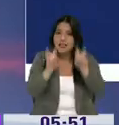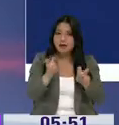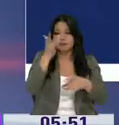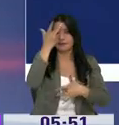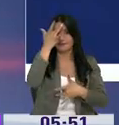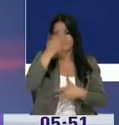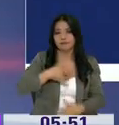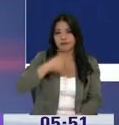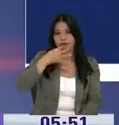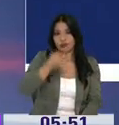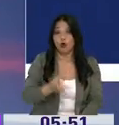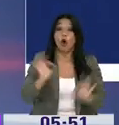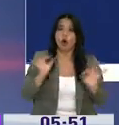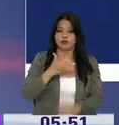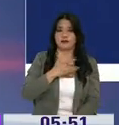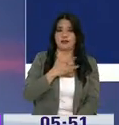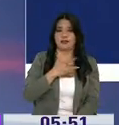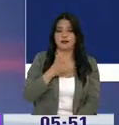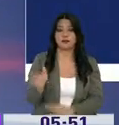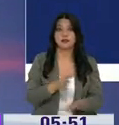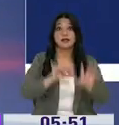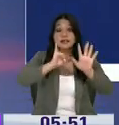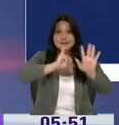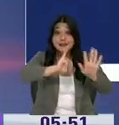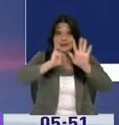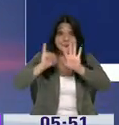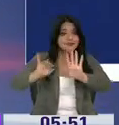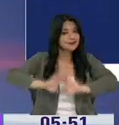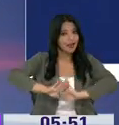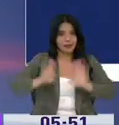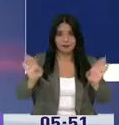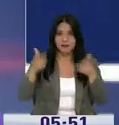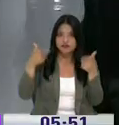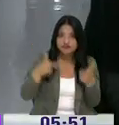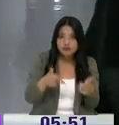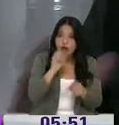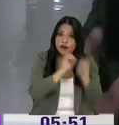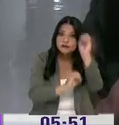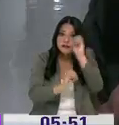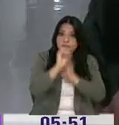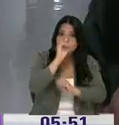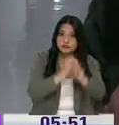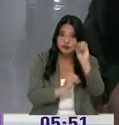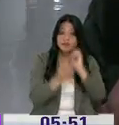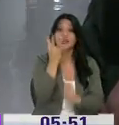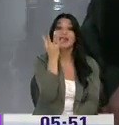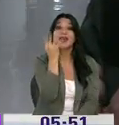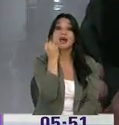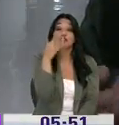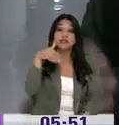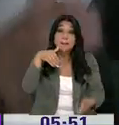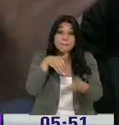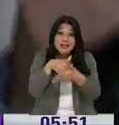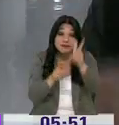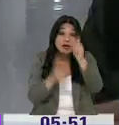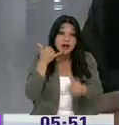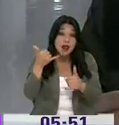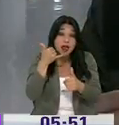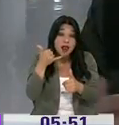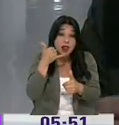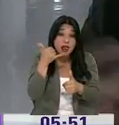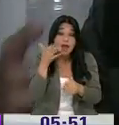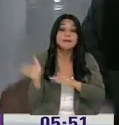COVID-19. De ellas, solo 66 están en seguimiento. De esas 14.500 llamadas, 66